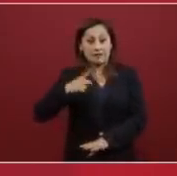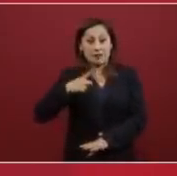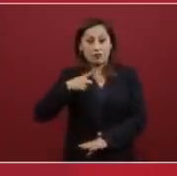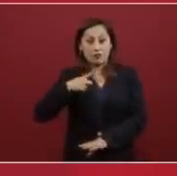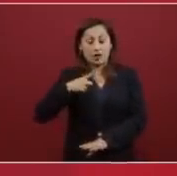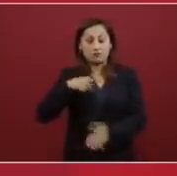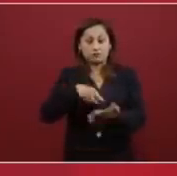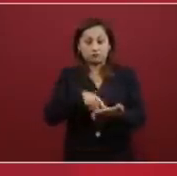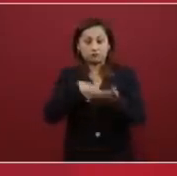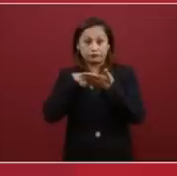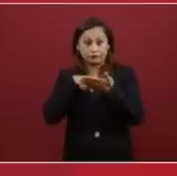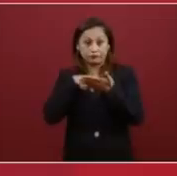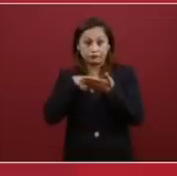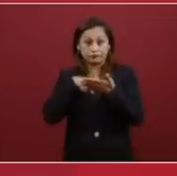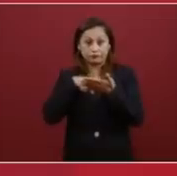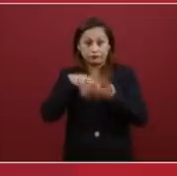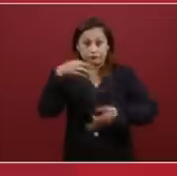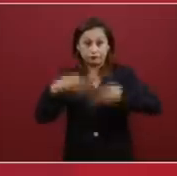responder.